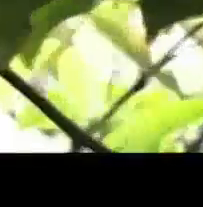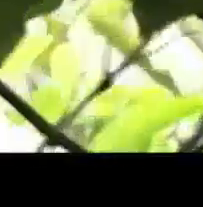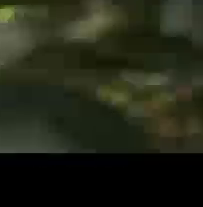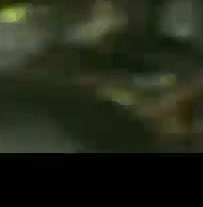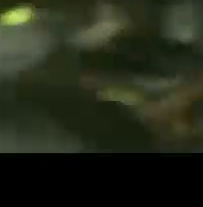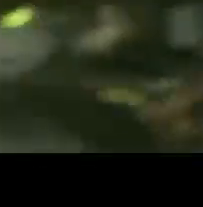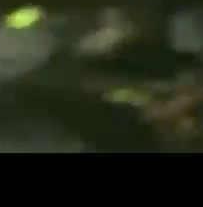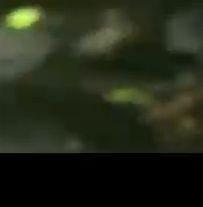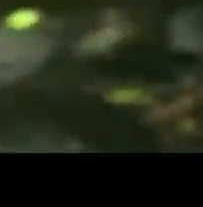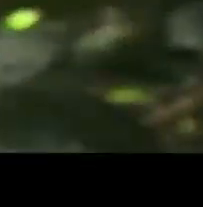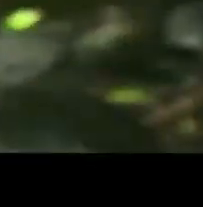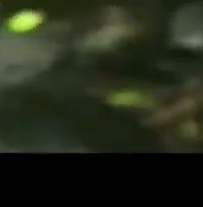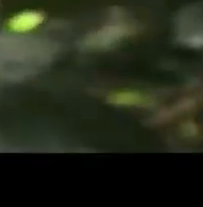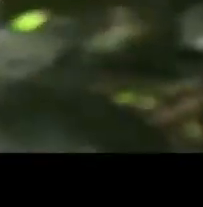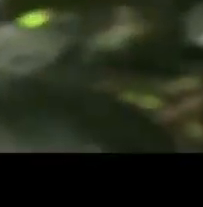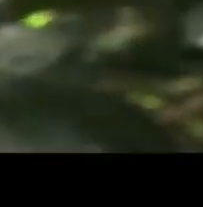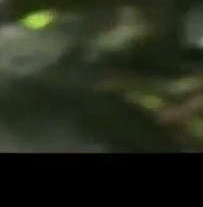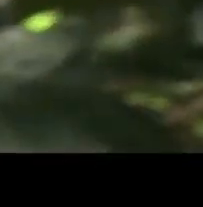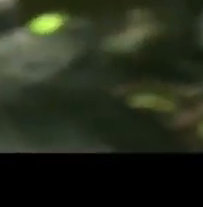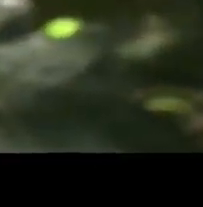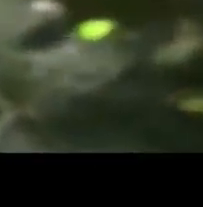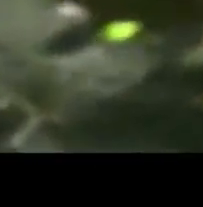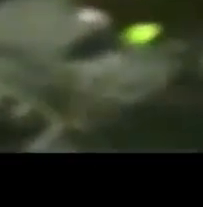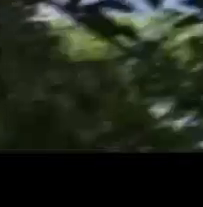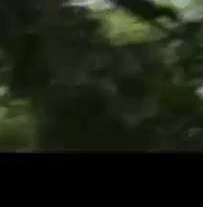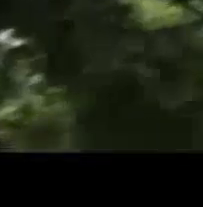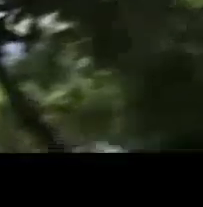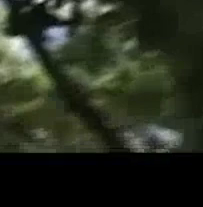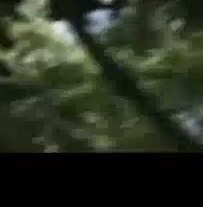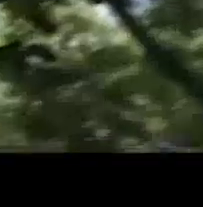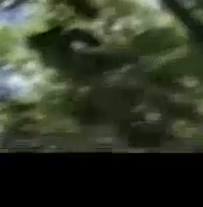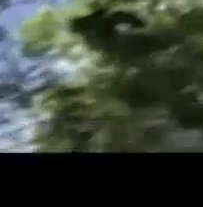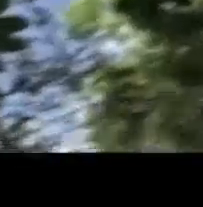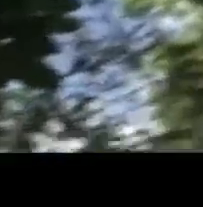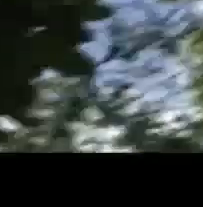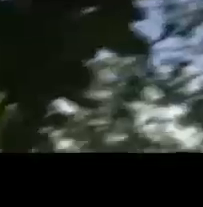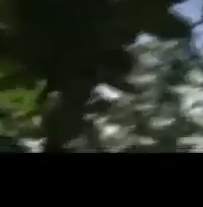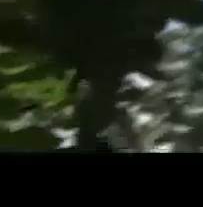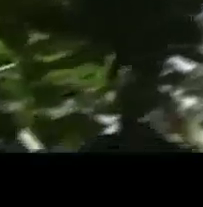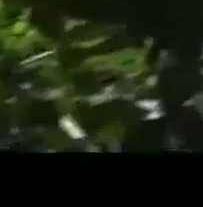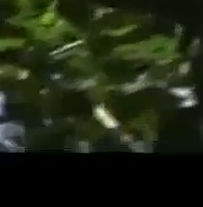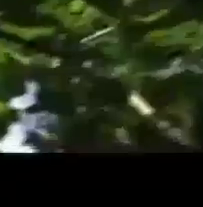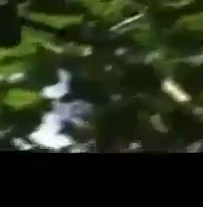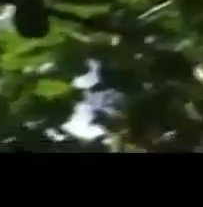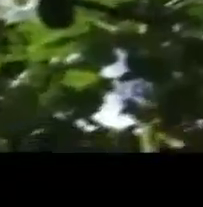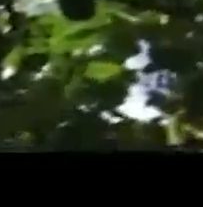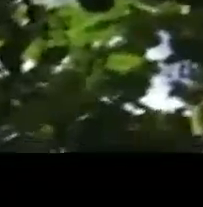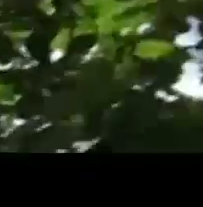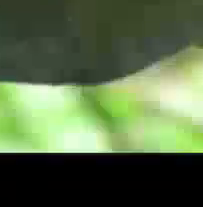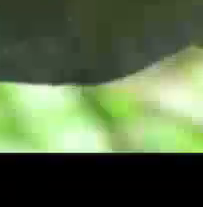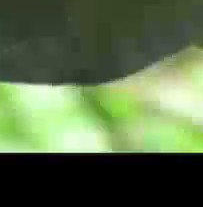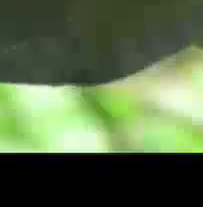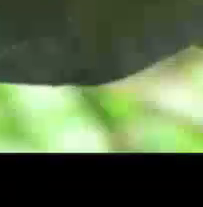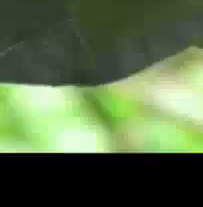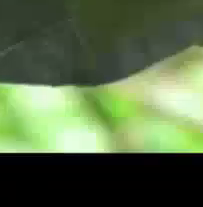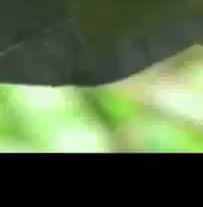que evalúa los 44 corredores biológicos existentes como espacios de conectividad para